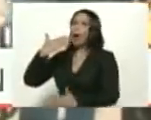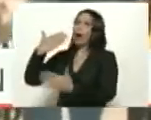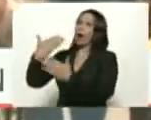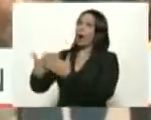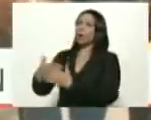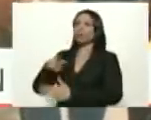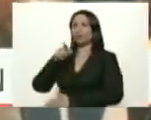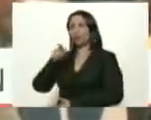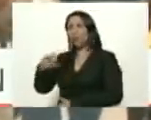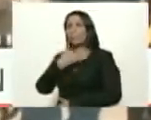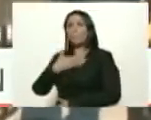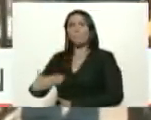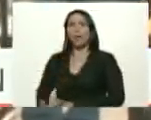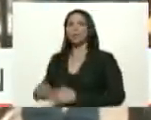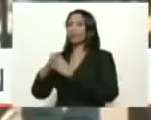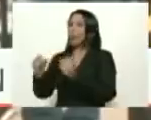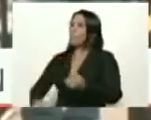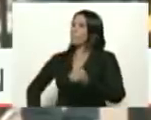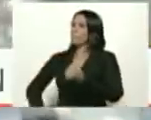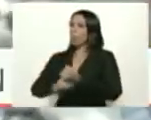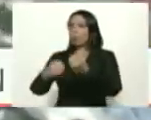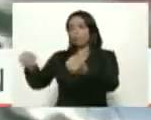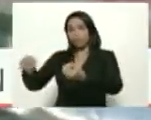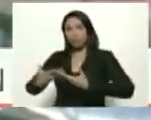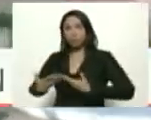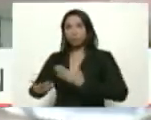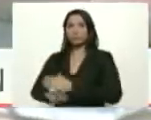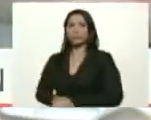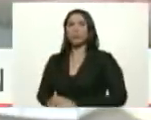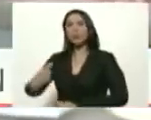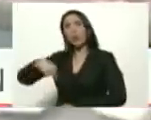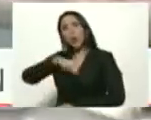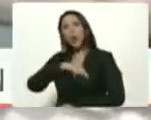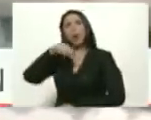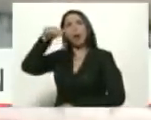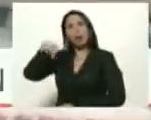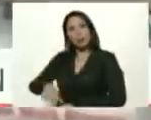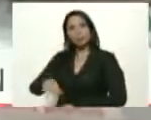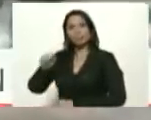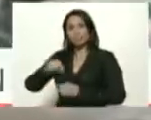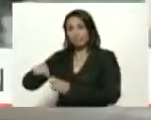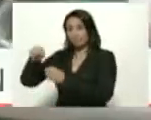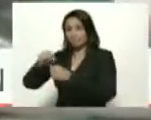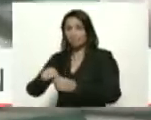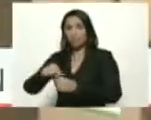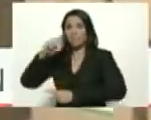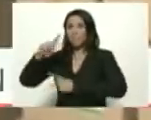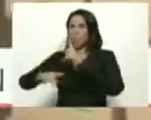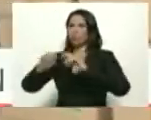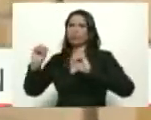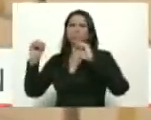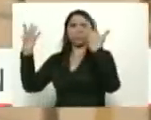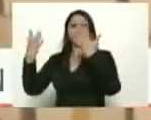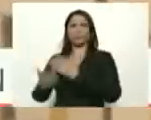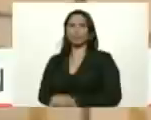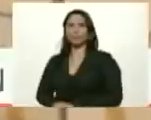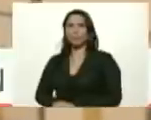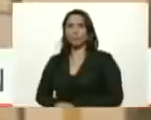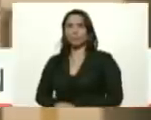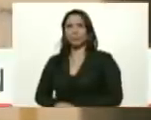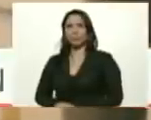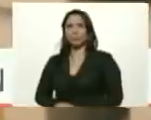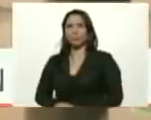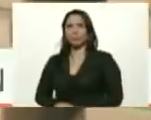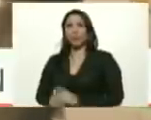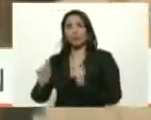de usted, de toda esta colaboración que nos ha prestado. Nosotros estamos aquí sembrando. Producir es vencer, para